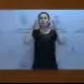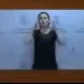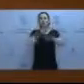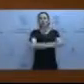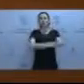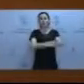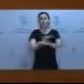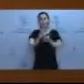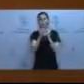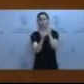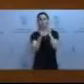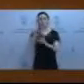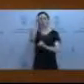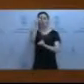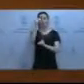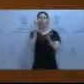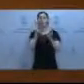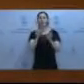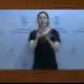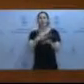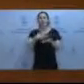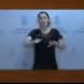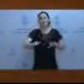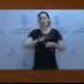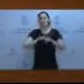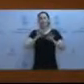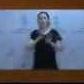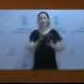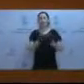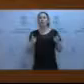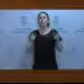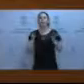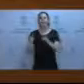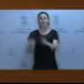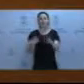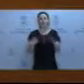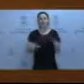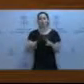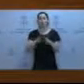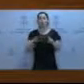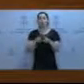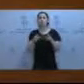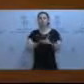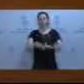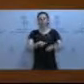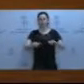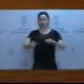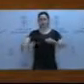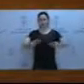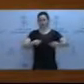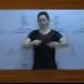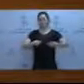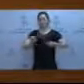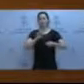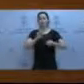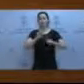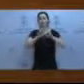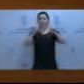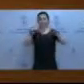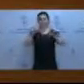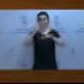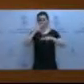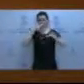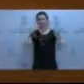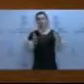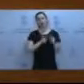podrán percibir indemnizaciones por la asistencia a reuniones, comisiones en sociedades mercantiles o también en organismos públicos. Y